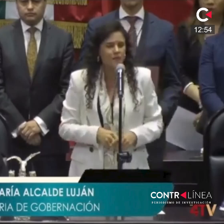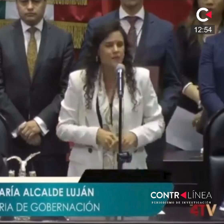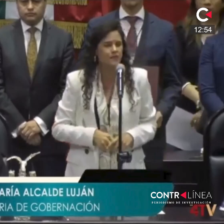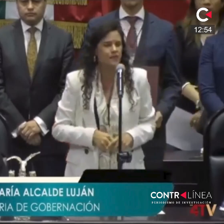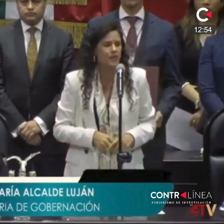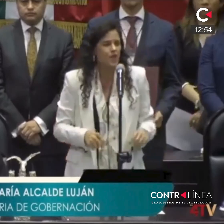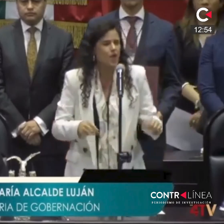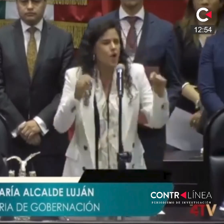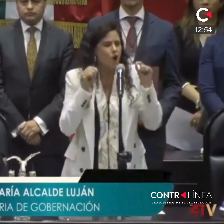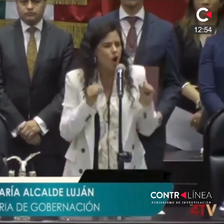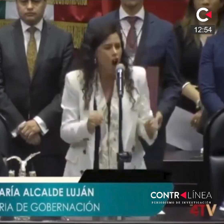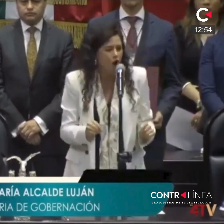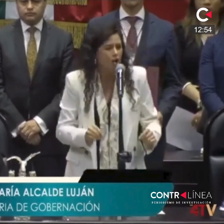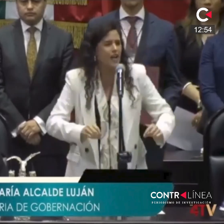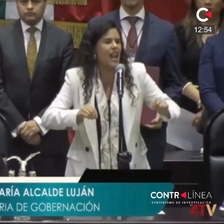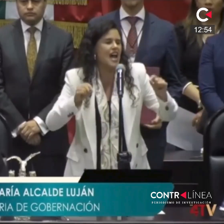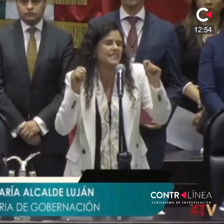cuenta ya